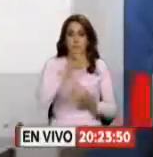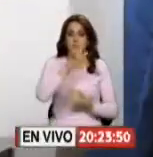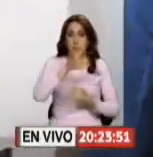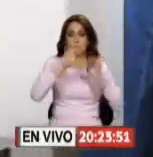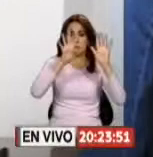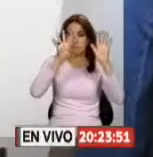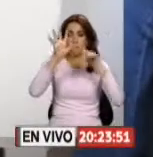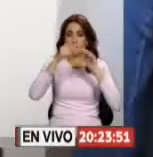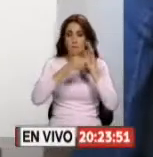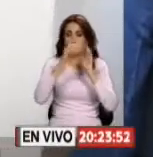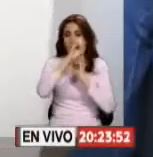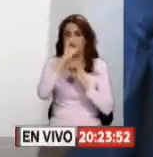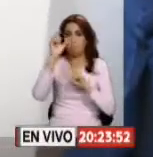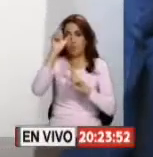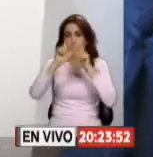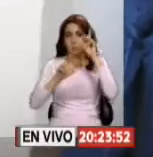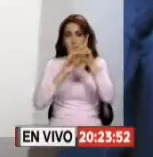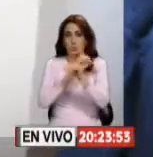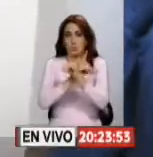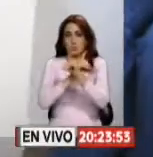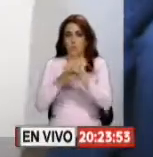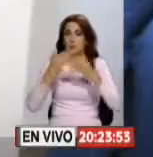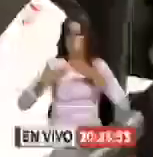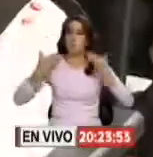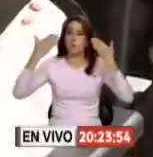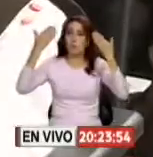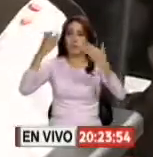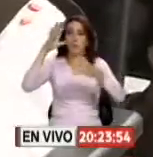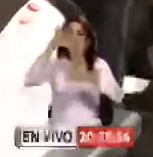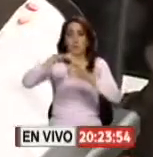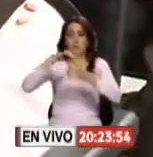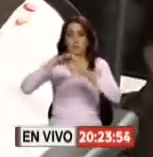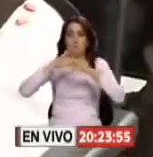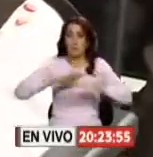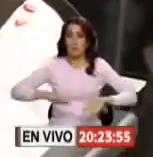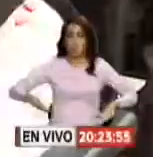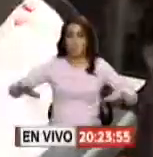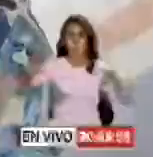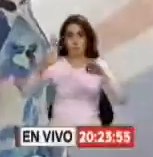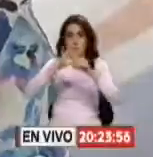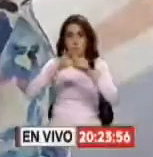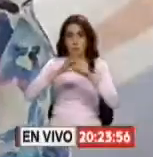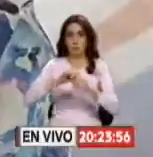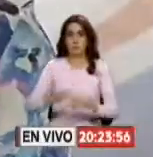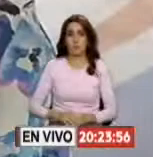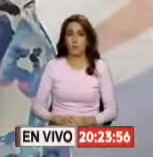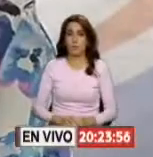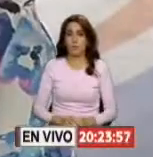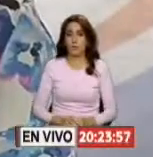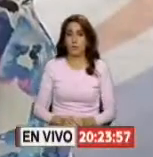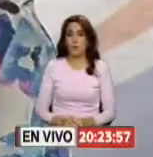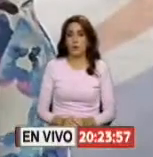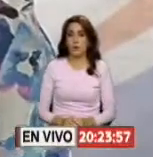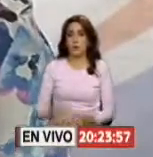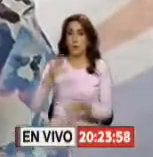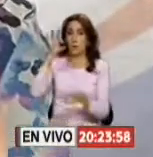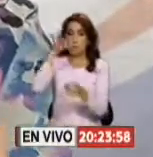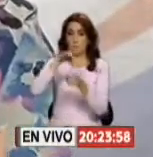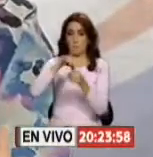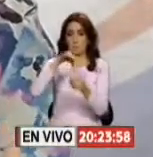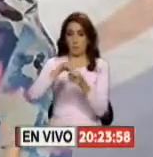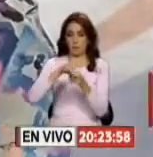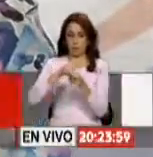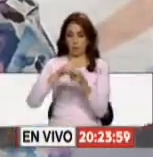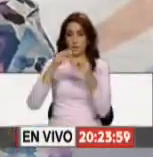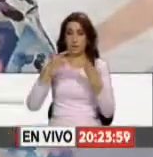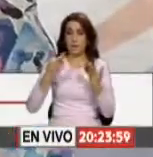395.588 personas con discapacidad están habilitadas para sufragar. El voto es facultativo. Voto significa dejar escuchar